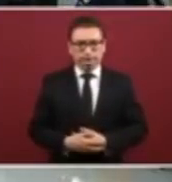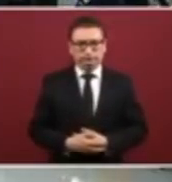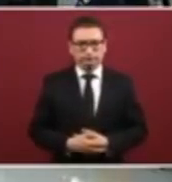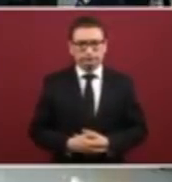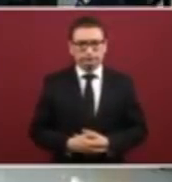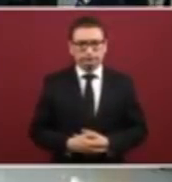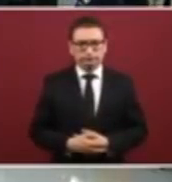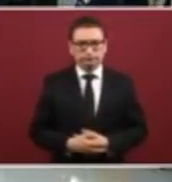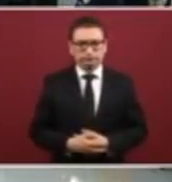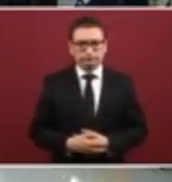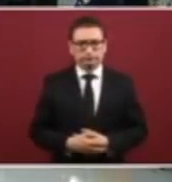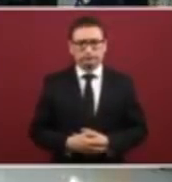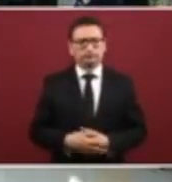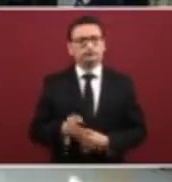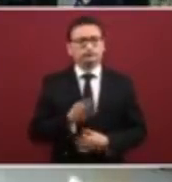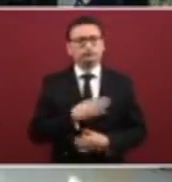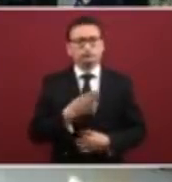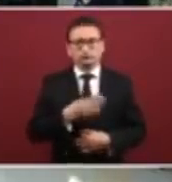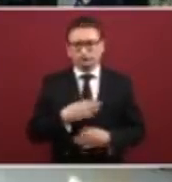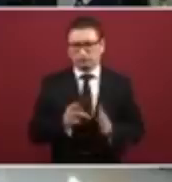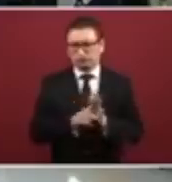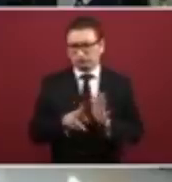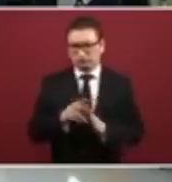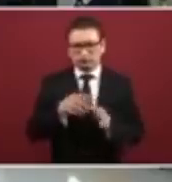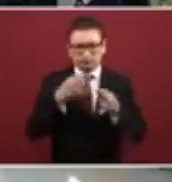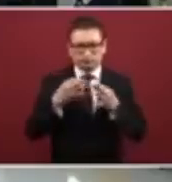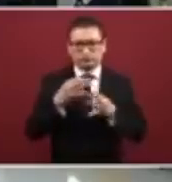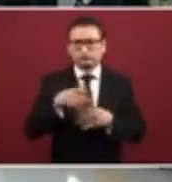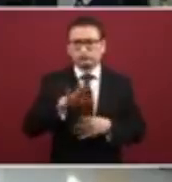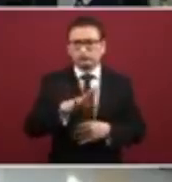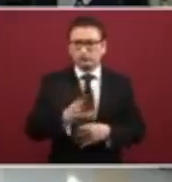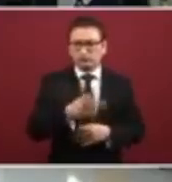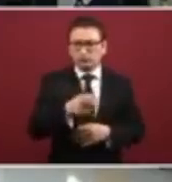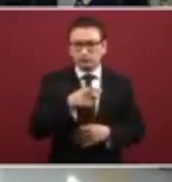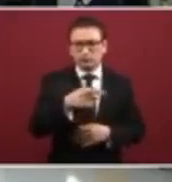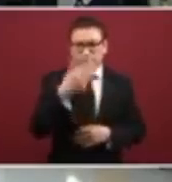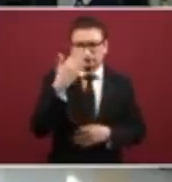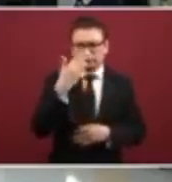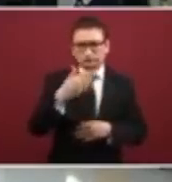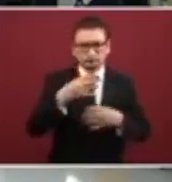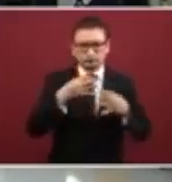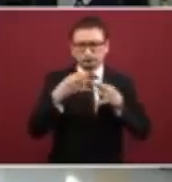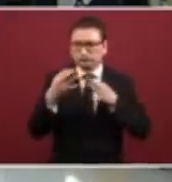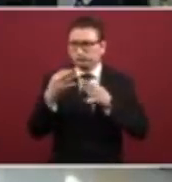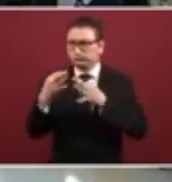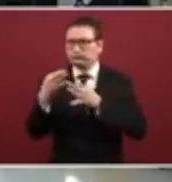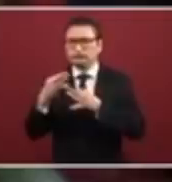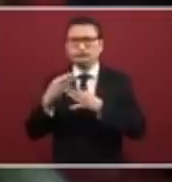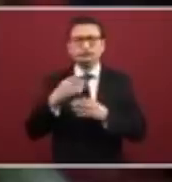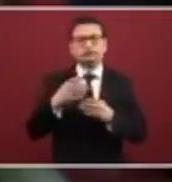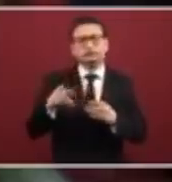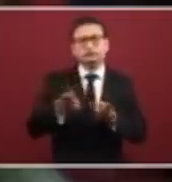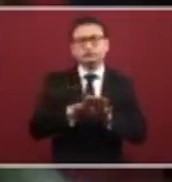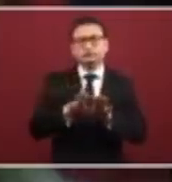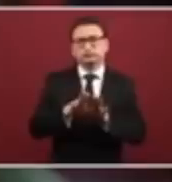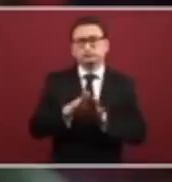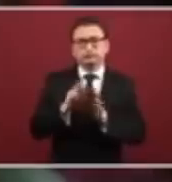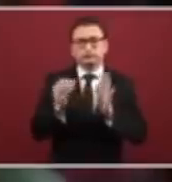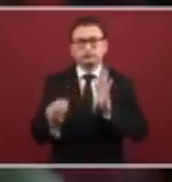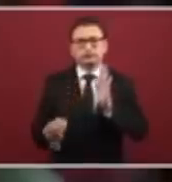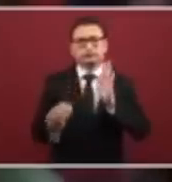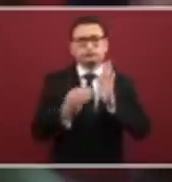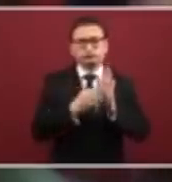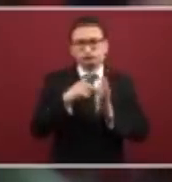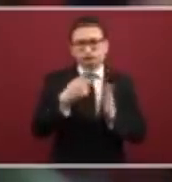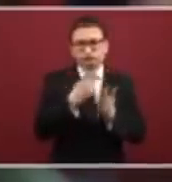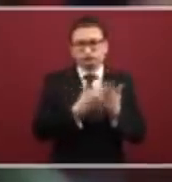Alberto Rodríguez de Noticias. ¿No tiene miedo de que las calificadoras bajen la nota crediticia de Petróleos Mexicanos con un proyecto tan